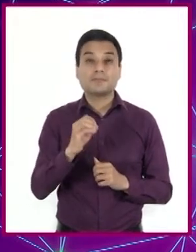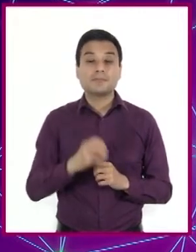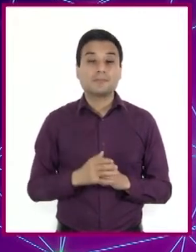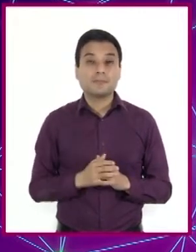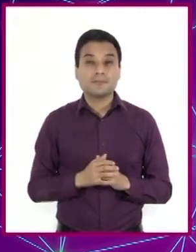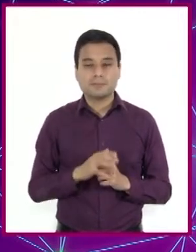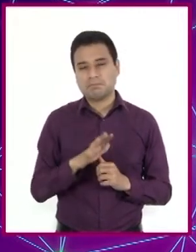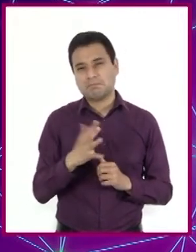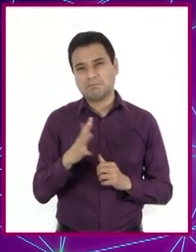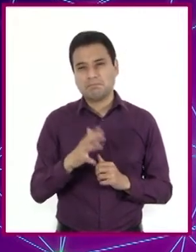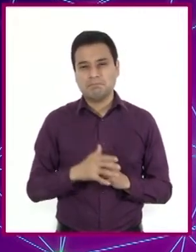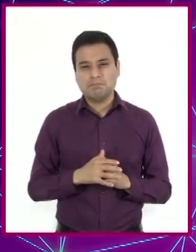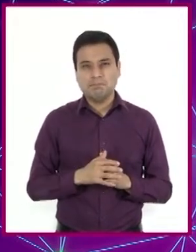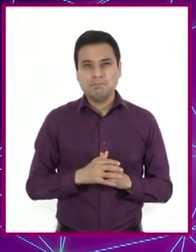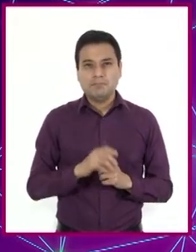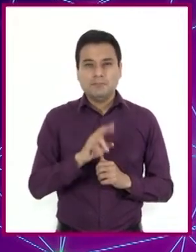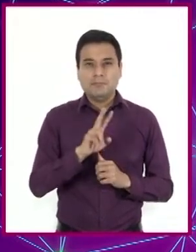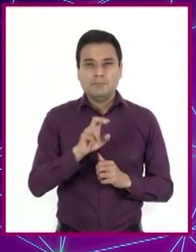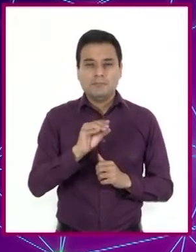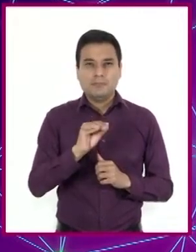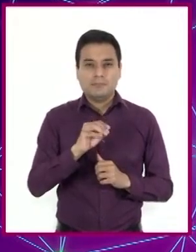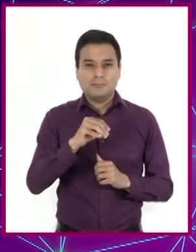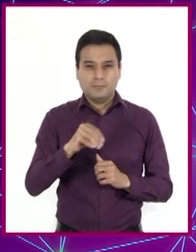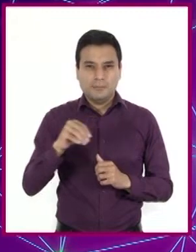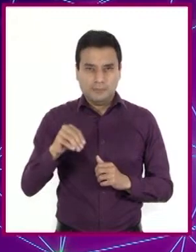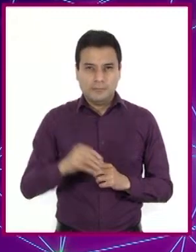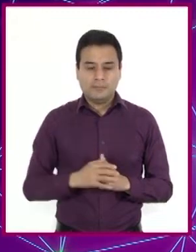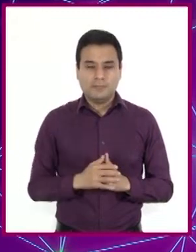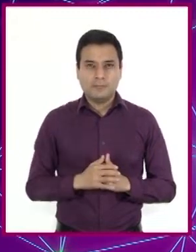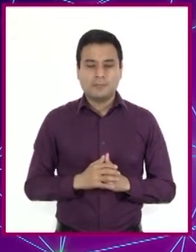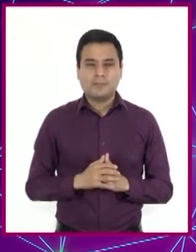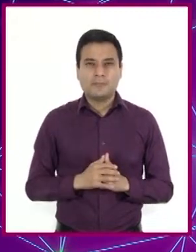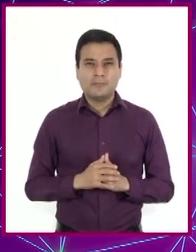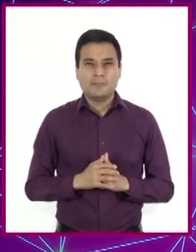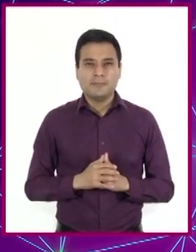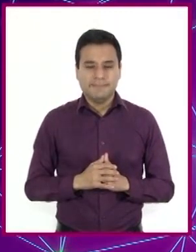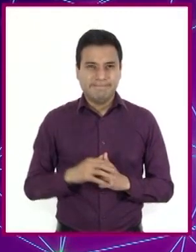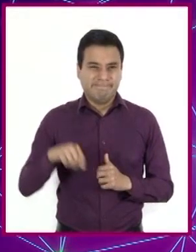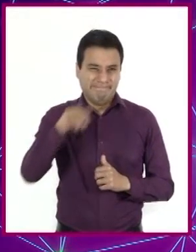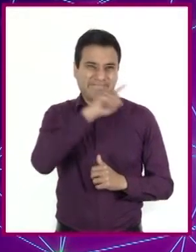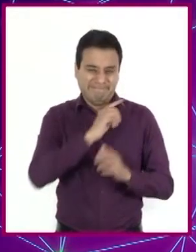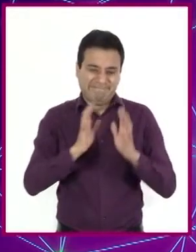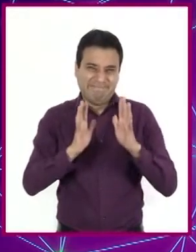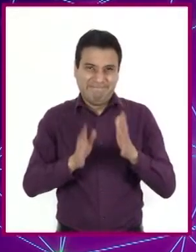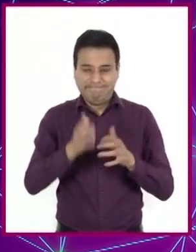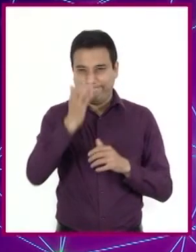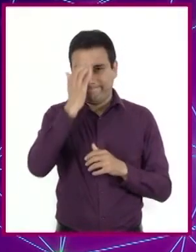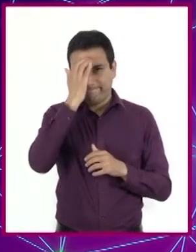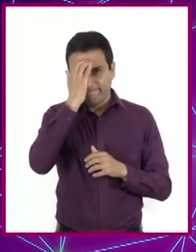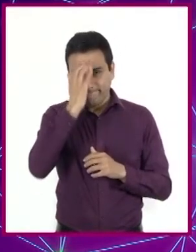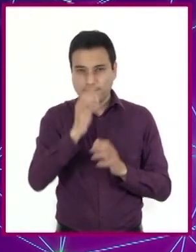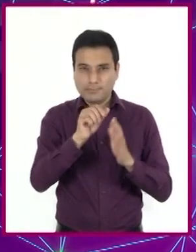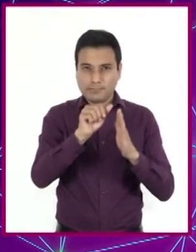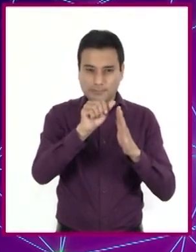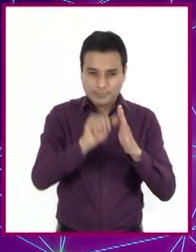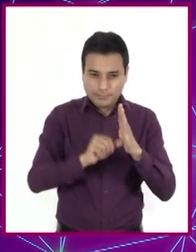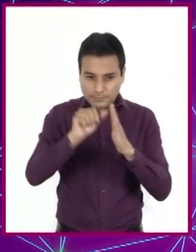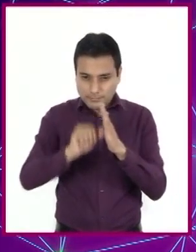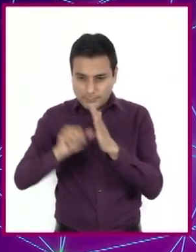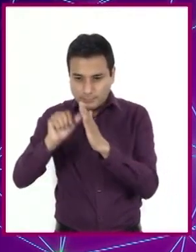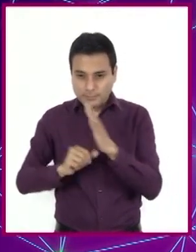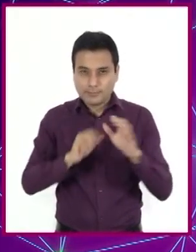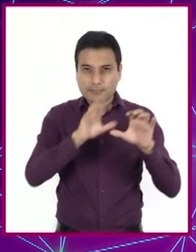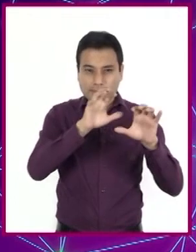el promedio fue de 290 milímetros. Se conocen los promedios mensuales de agua de lluvia